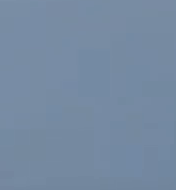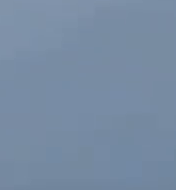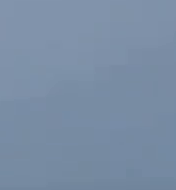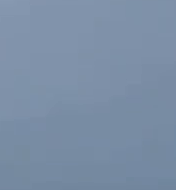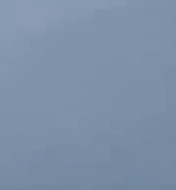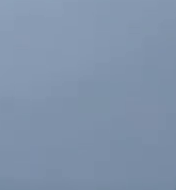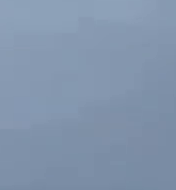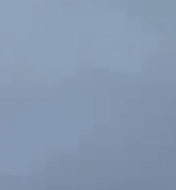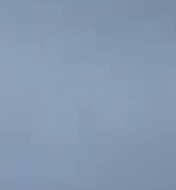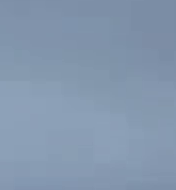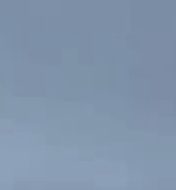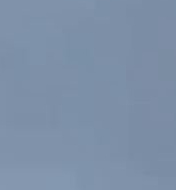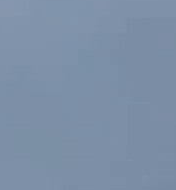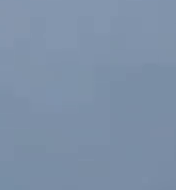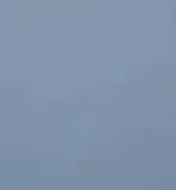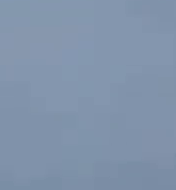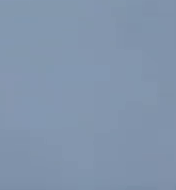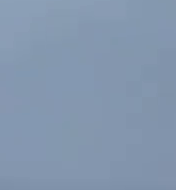Gracias.